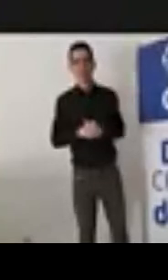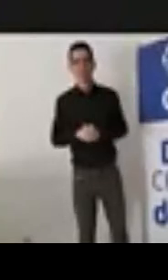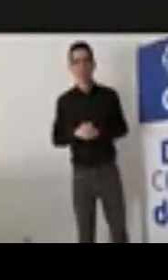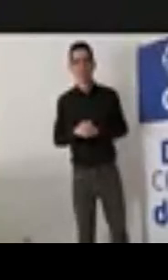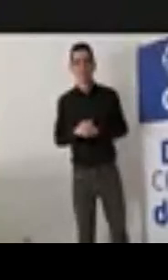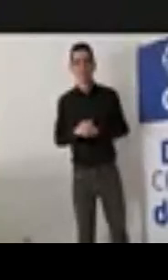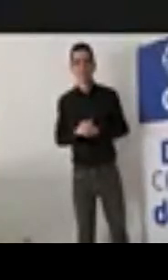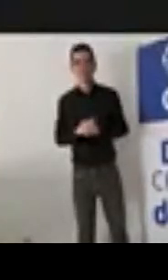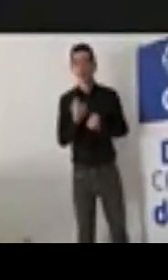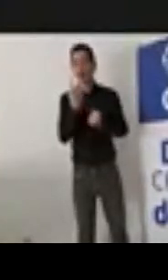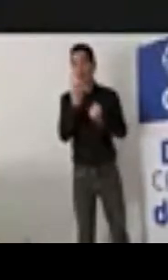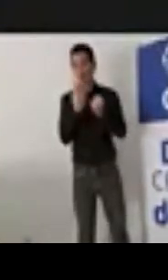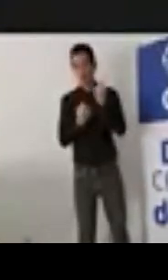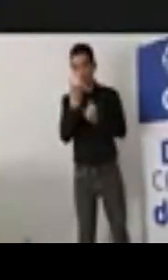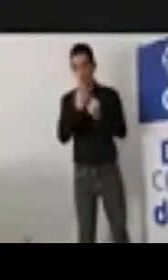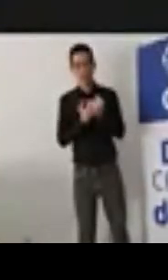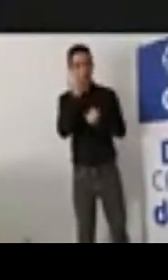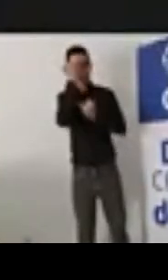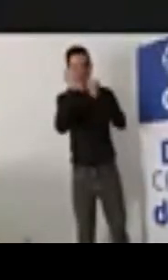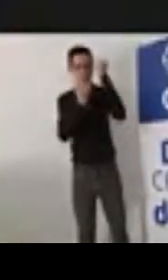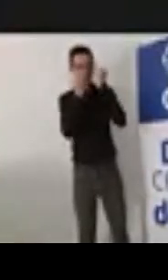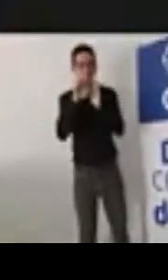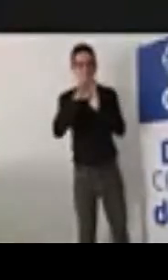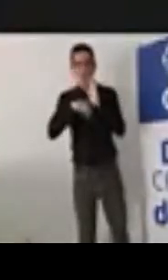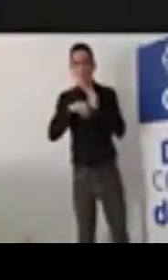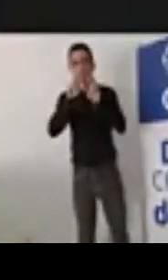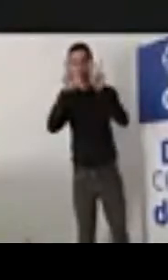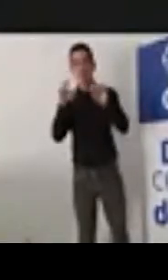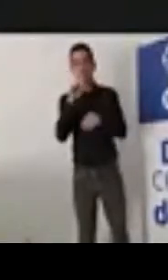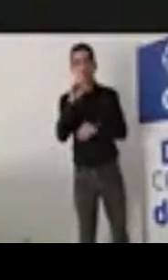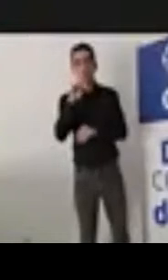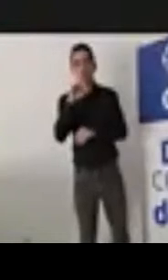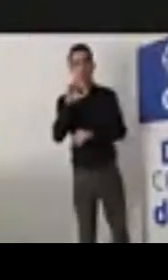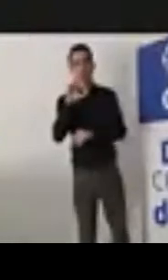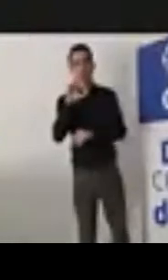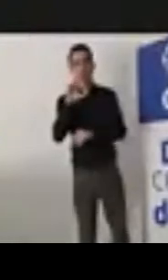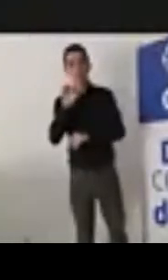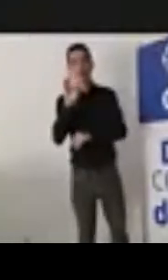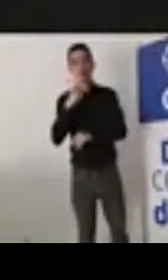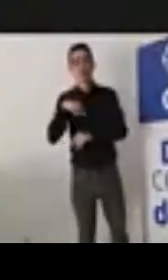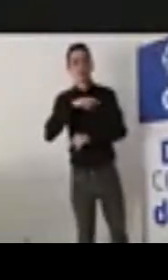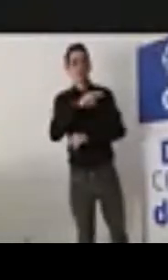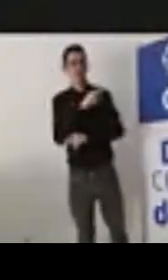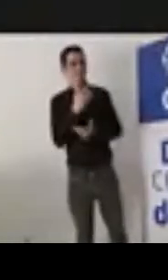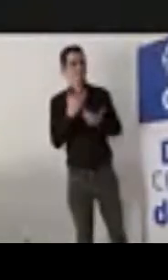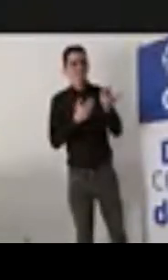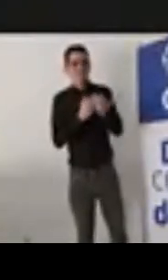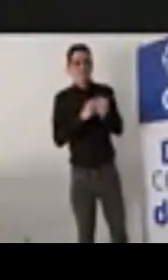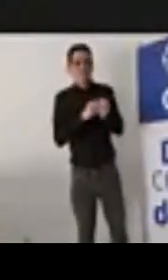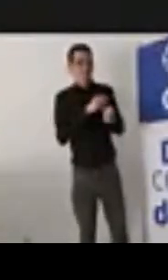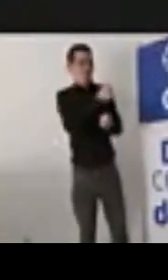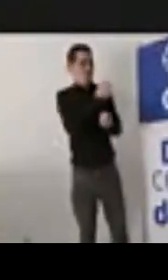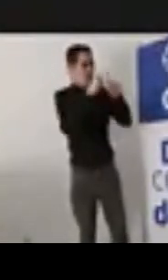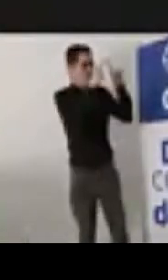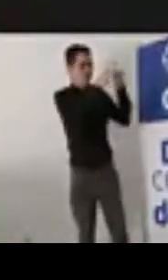en democracia, pero que no deberían llevarnos a radicalizarnos, sino a construir en conjunto, pues debe ser la prioridad de la juventud en